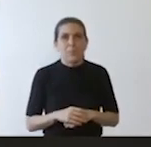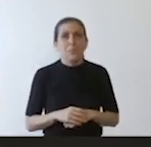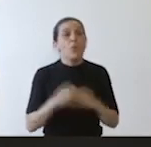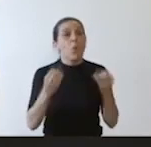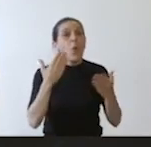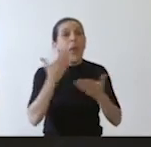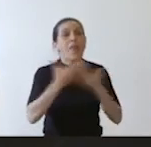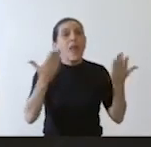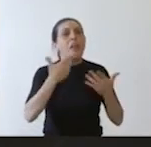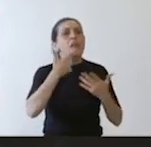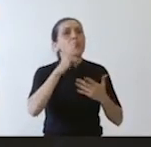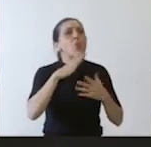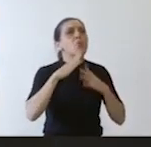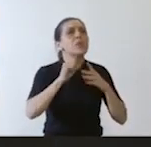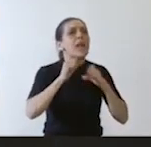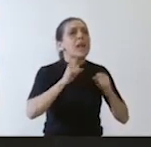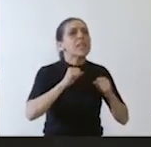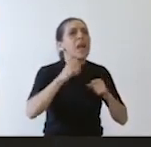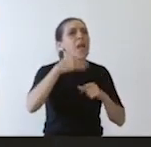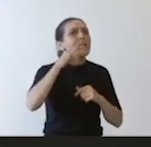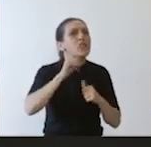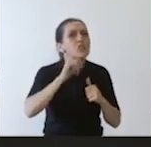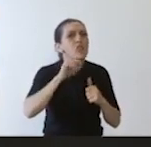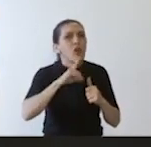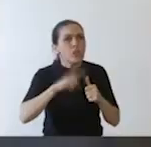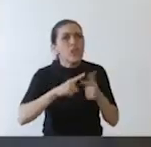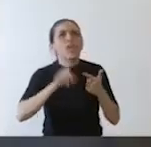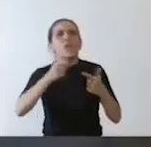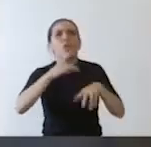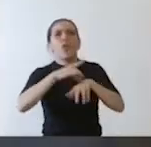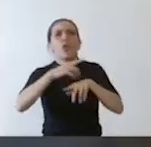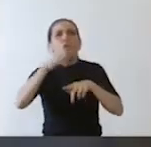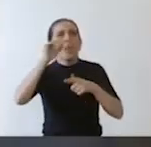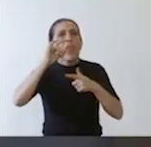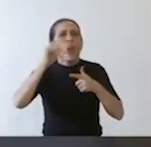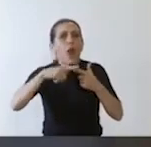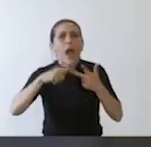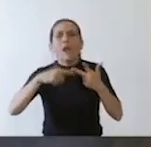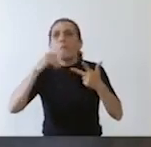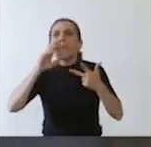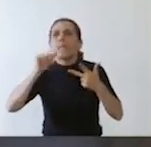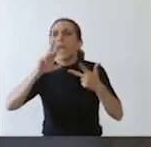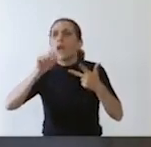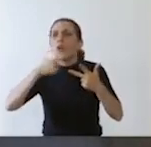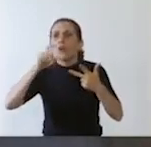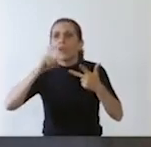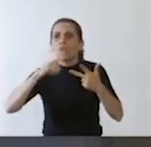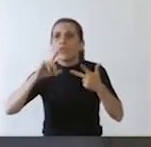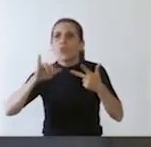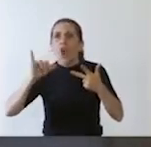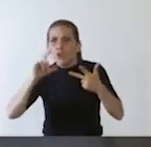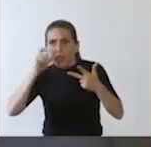Buenas tardes, señora subsecretaria Carla Bisotti. Buenas tardes, doctor Pedro Can, doctora Mirta Roses. ¿Qué